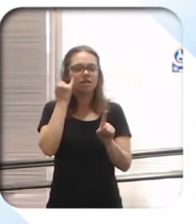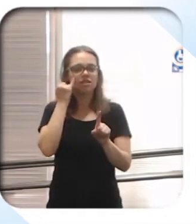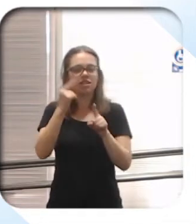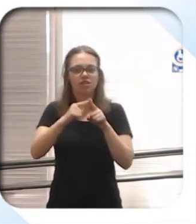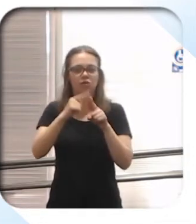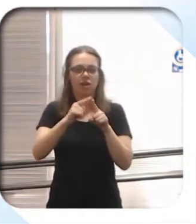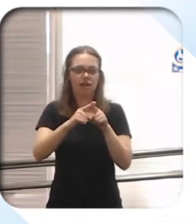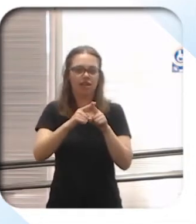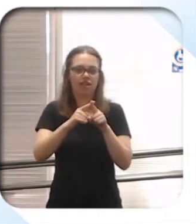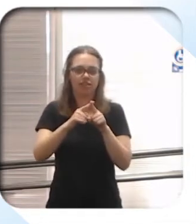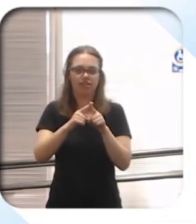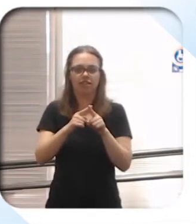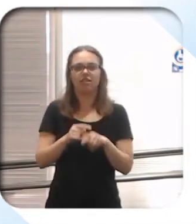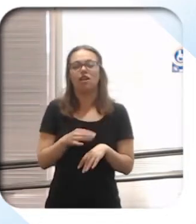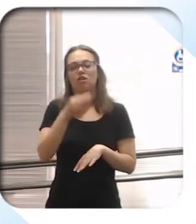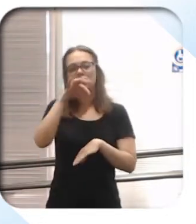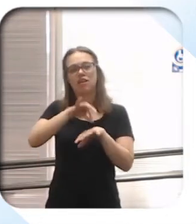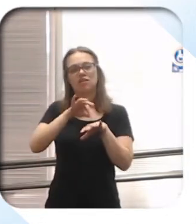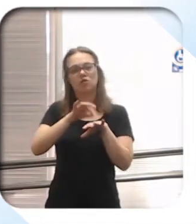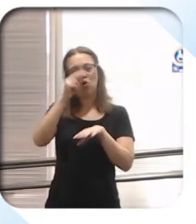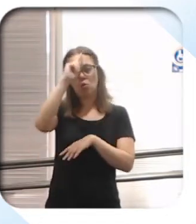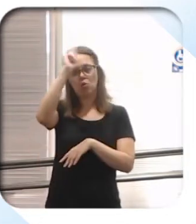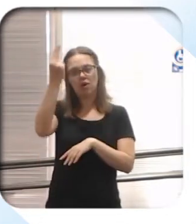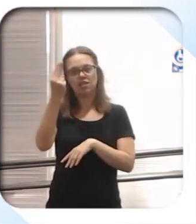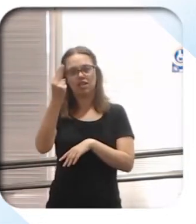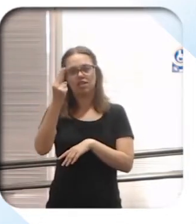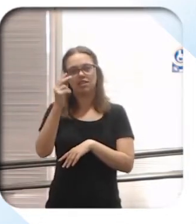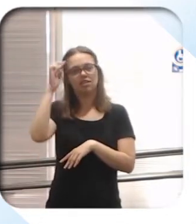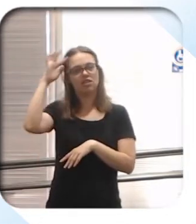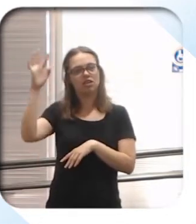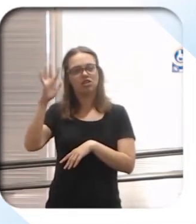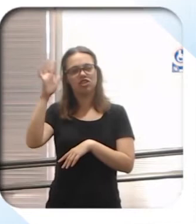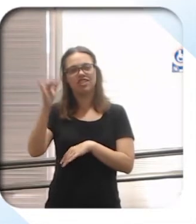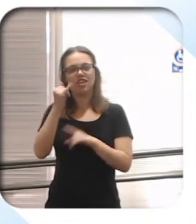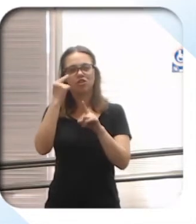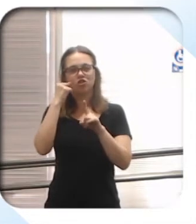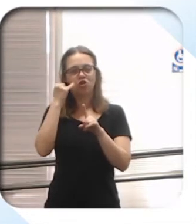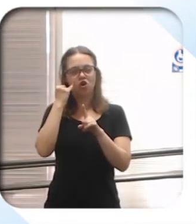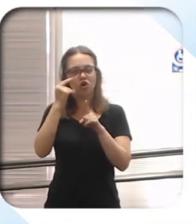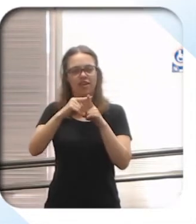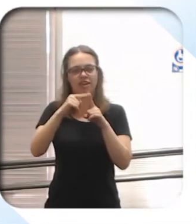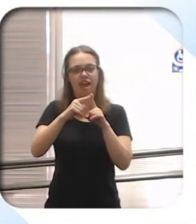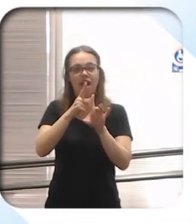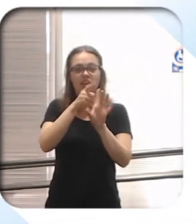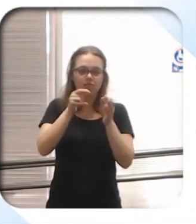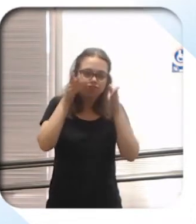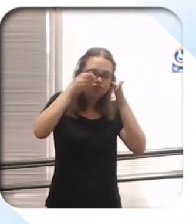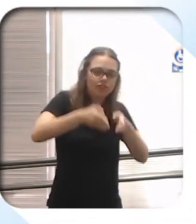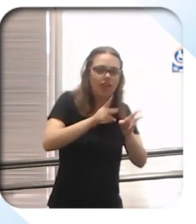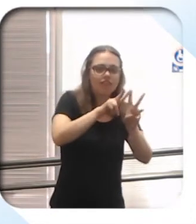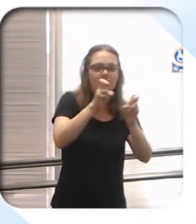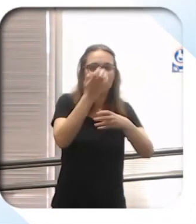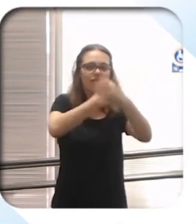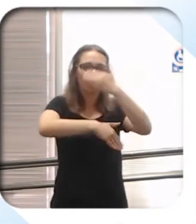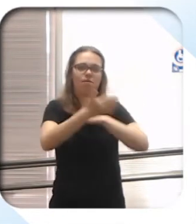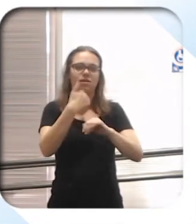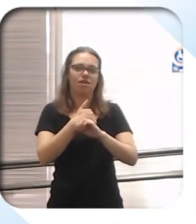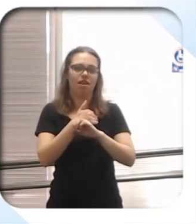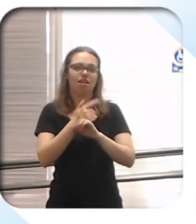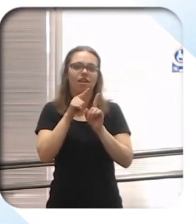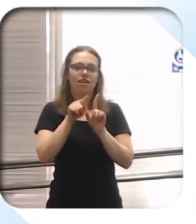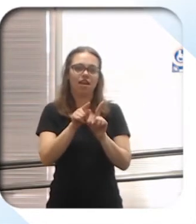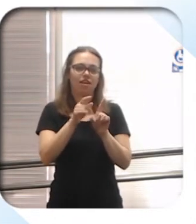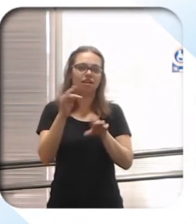y sexóloga clínica por la Sociedad Uruguaya de Sexología. Desde 1997 trabaja involucrada en la discapacidad,